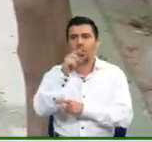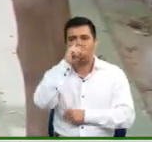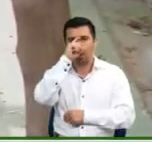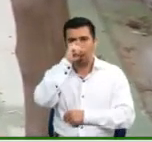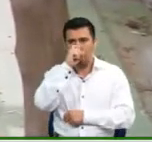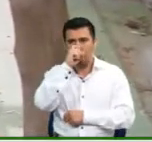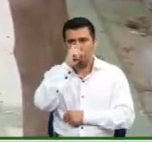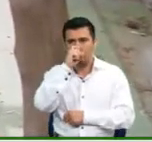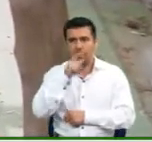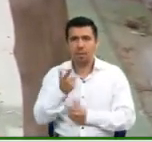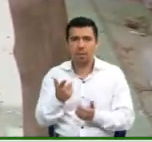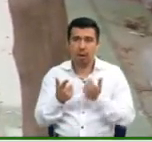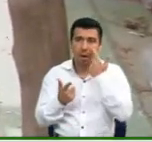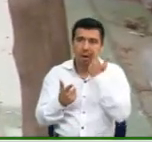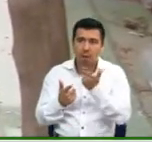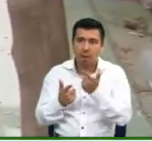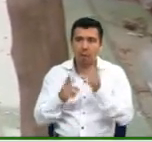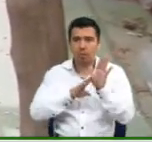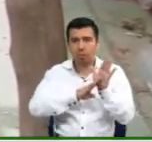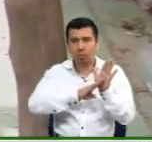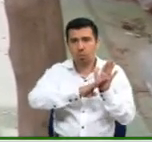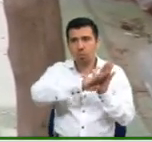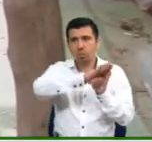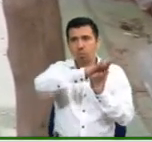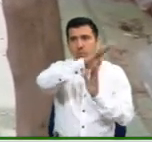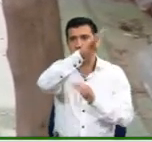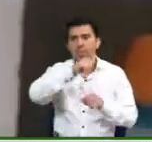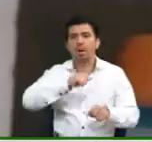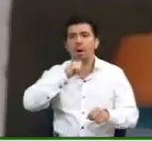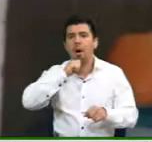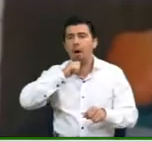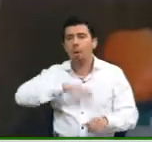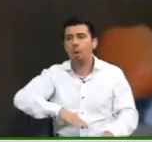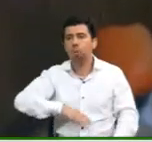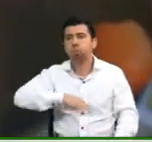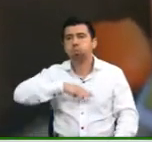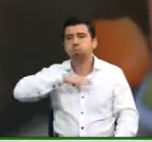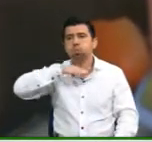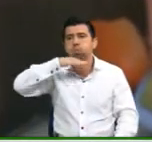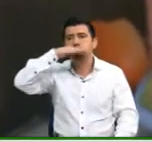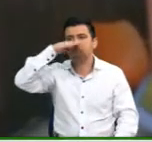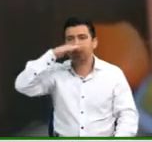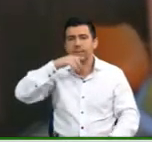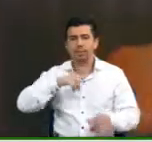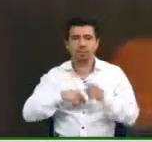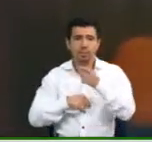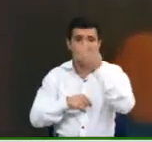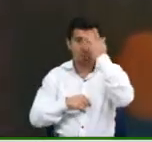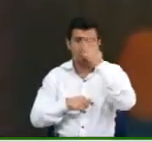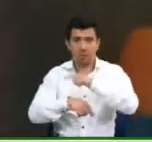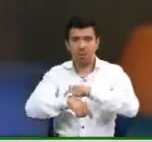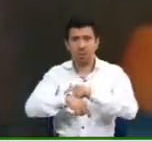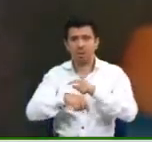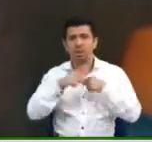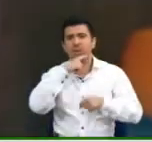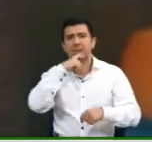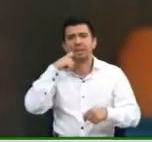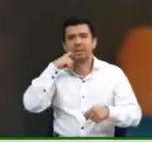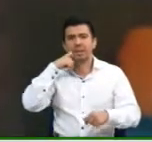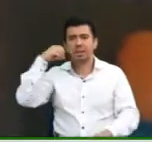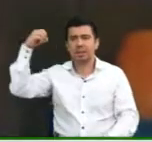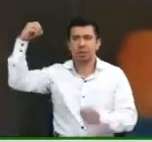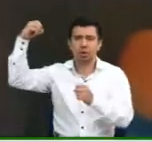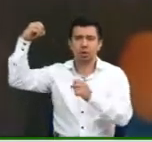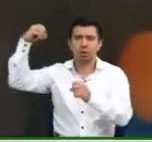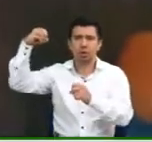superar como lo que esperamos es esta situación de sequía que sin embargo tenemos una